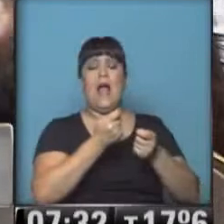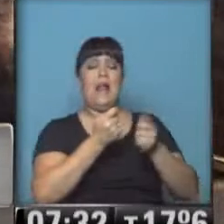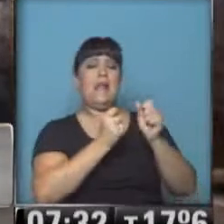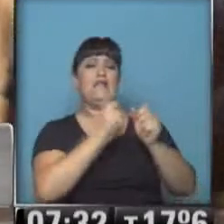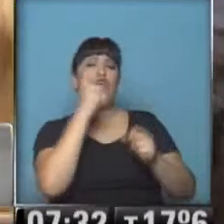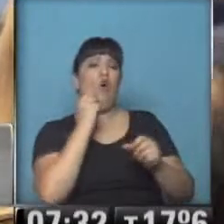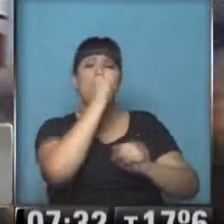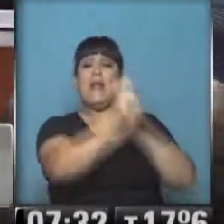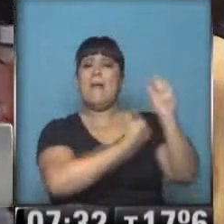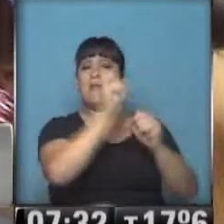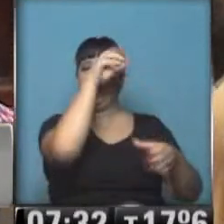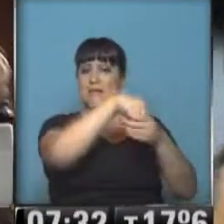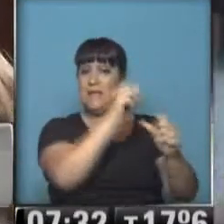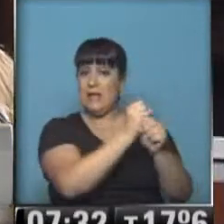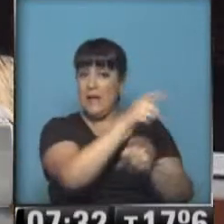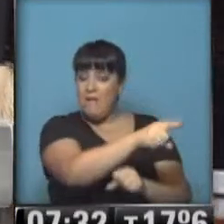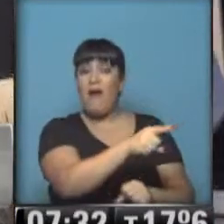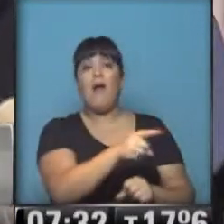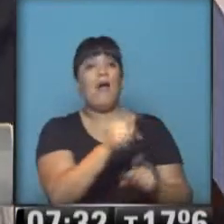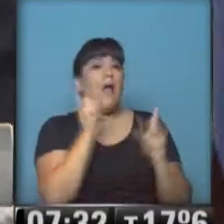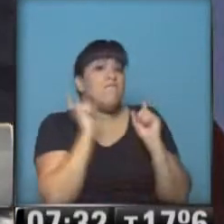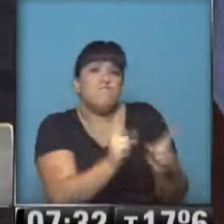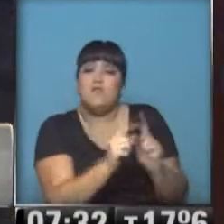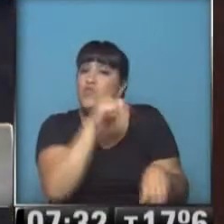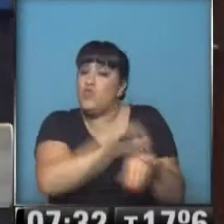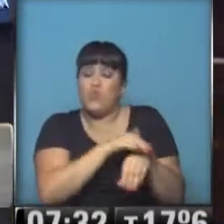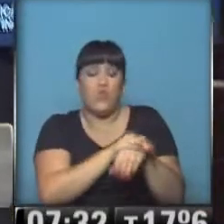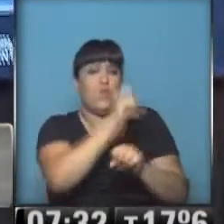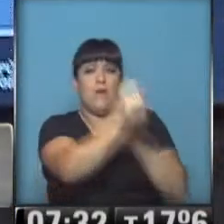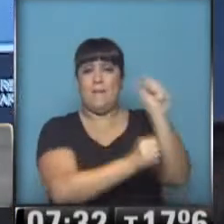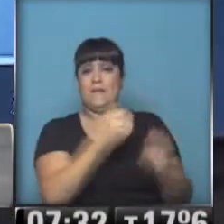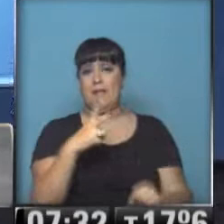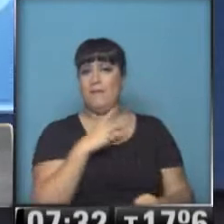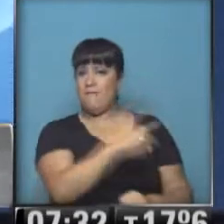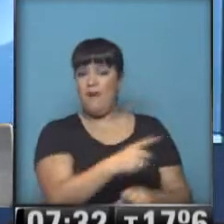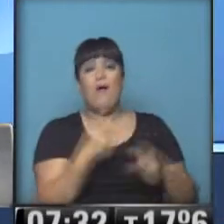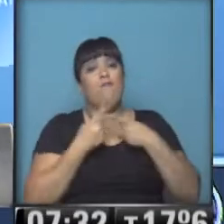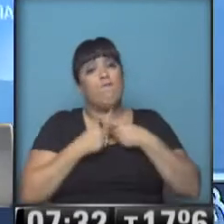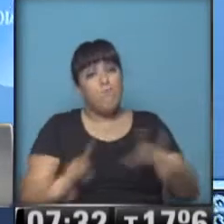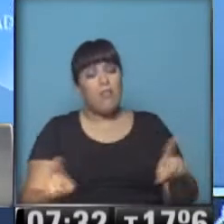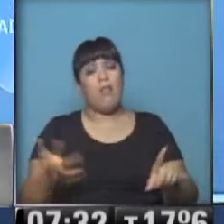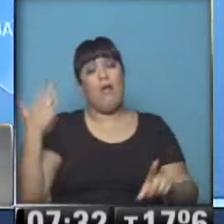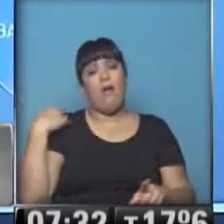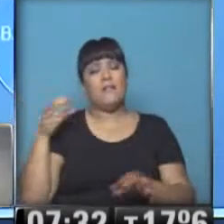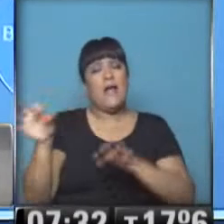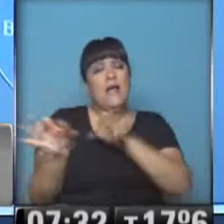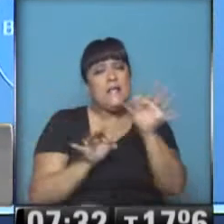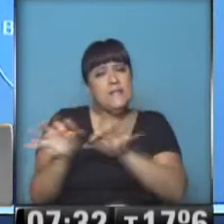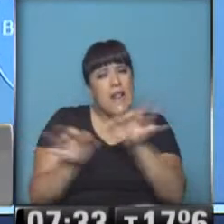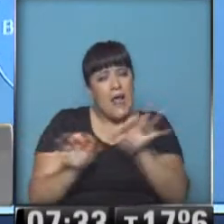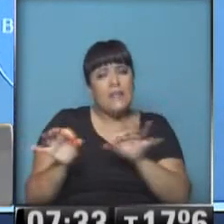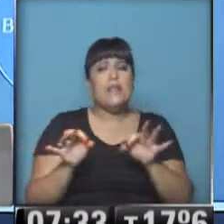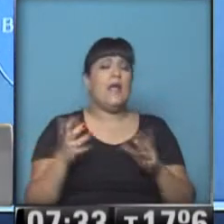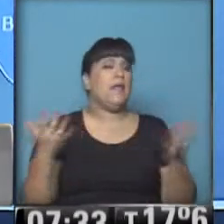y termina en el sector privado, a diferencia de otra visión estratégica que puedan